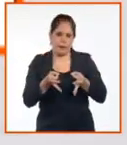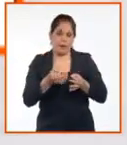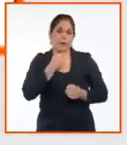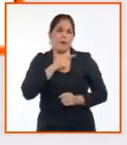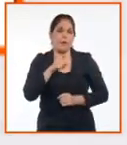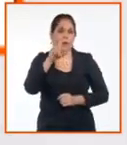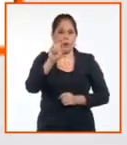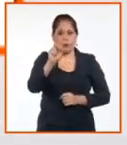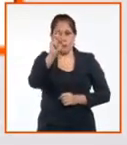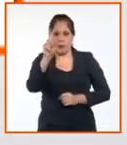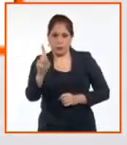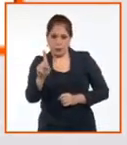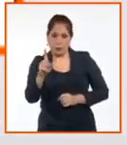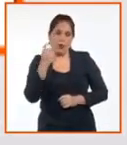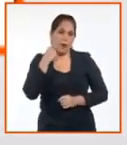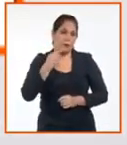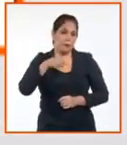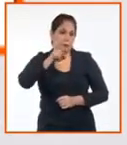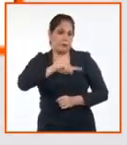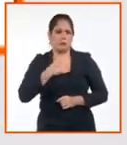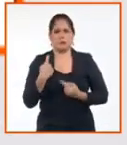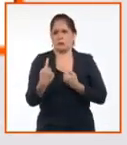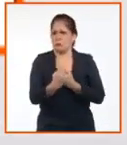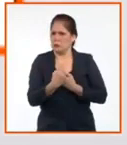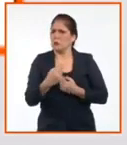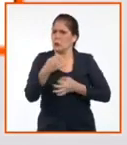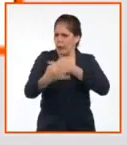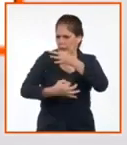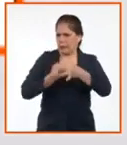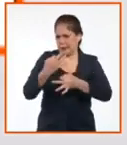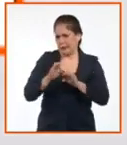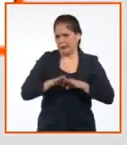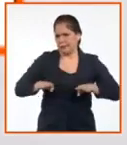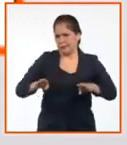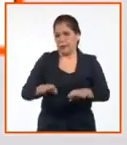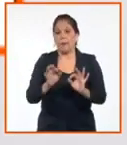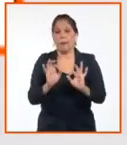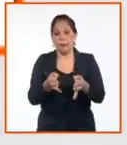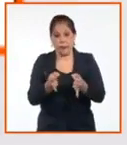2021 el año pasado con nosotros esto también lo hemos aplicado en otros medios